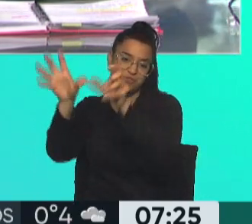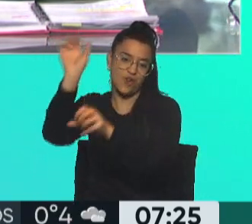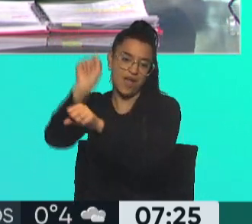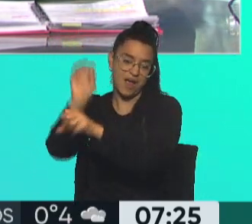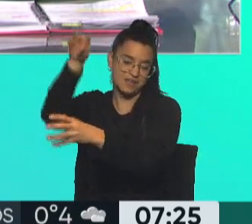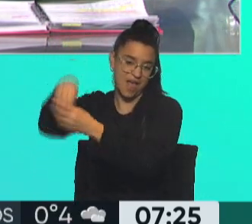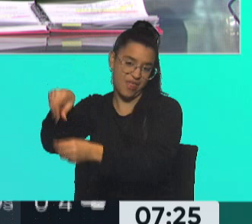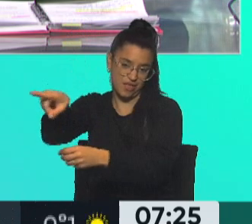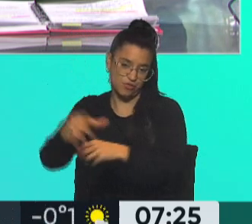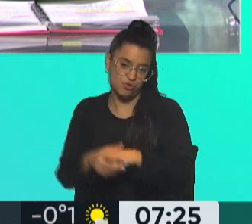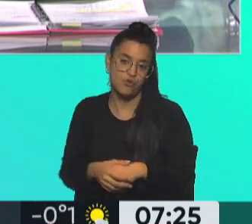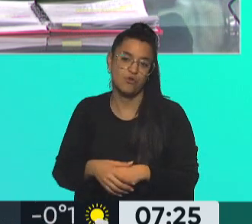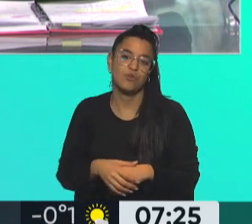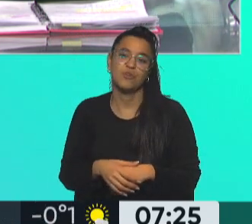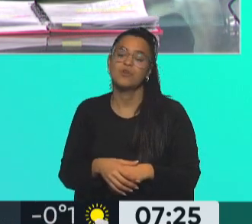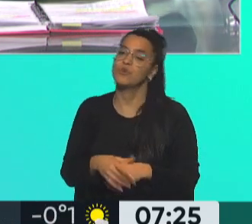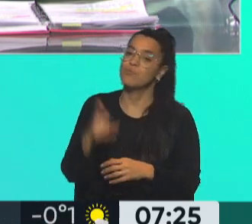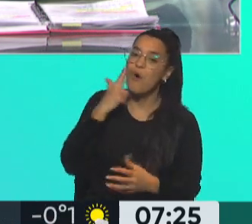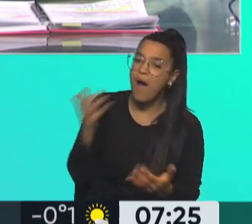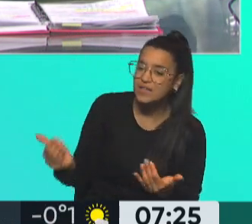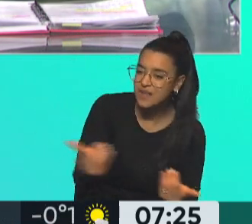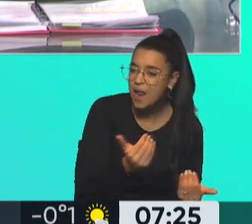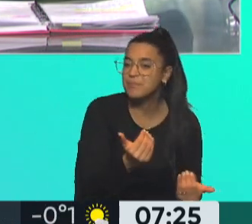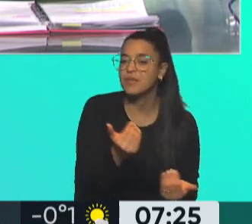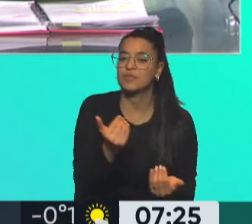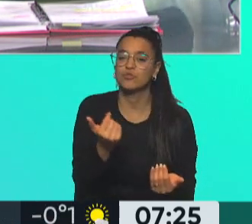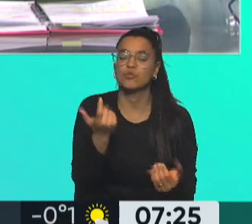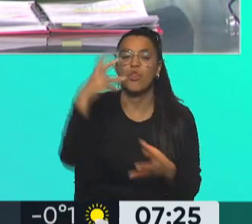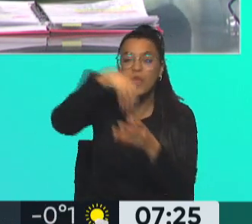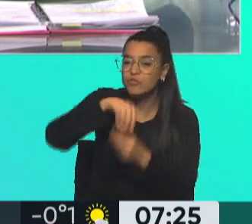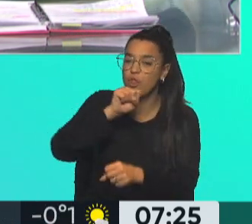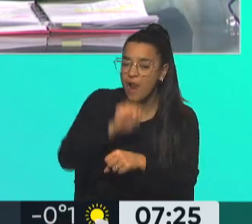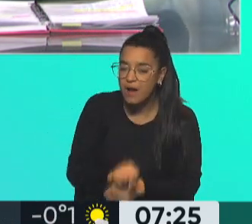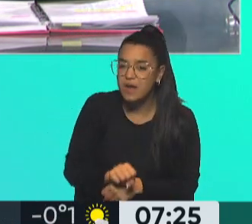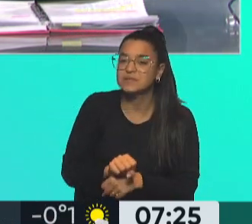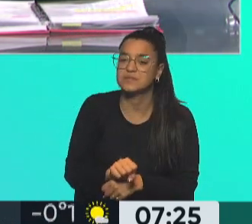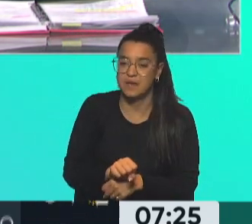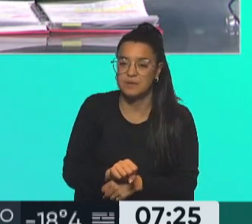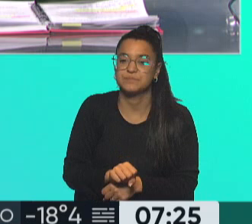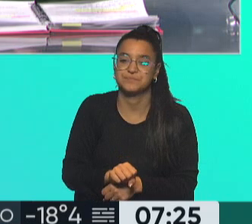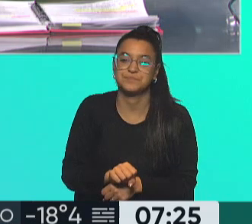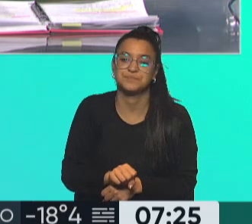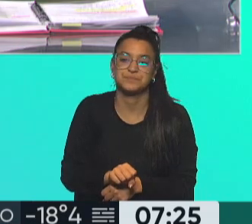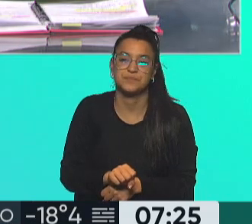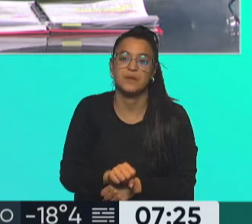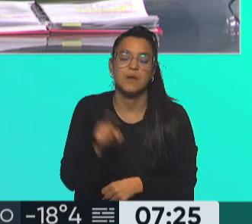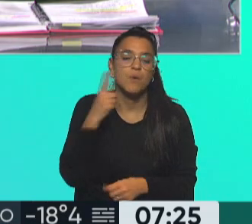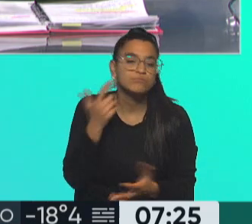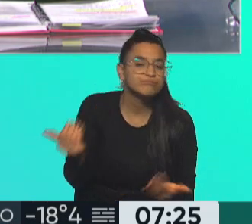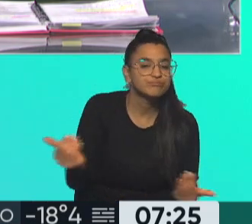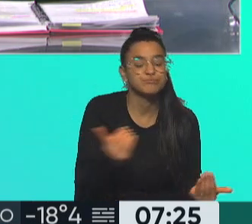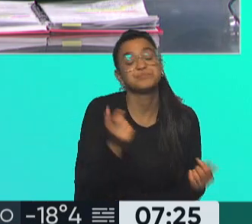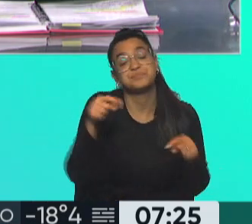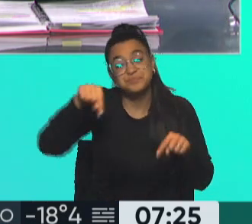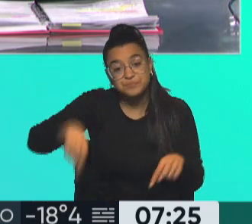los hallazgos, perdón, los allanamientos que se realizaron en las cárceles y las diferentes pesquisas. Así que